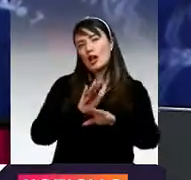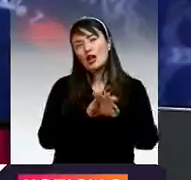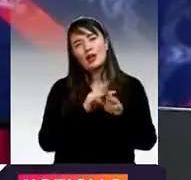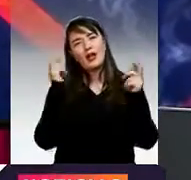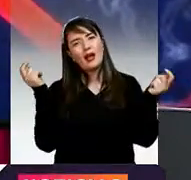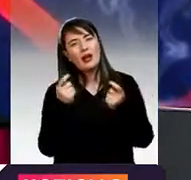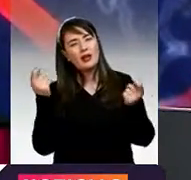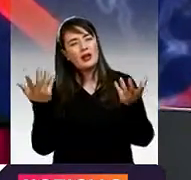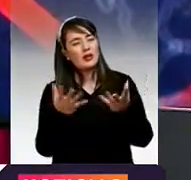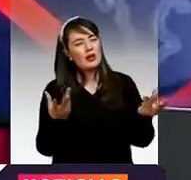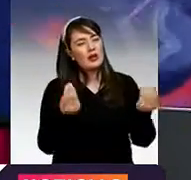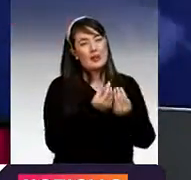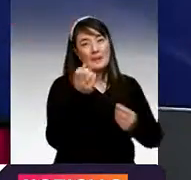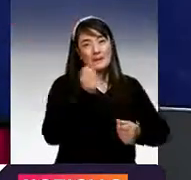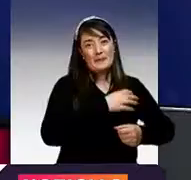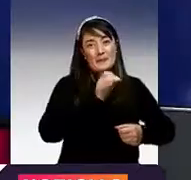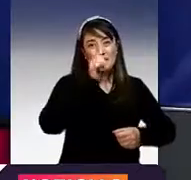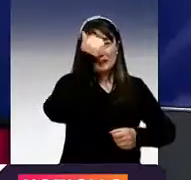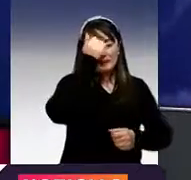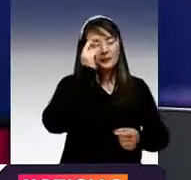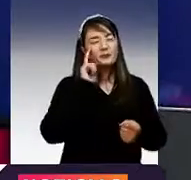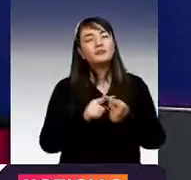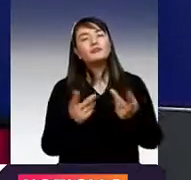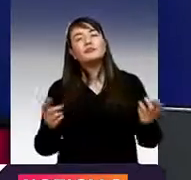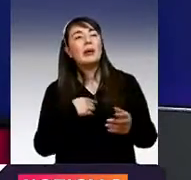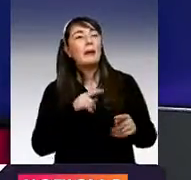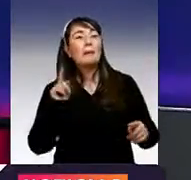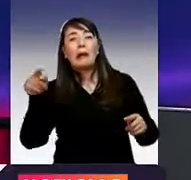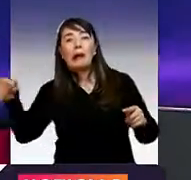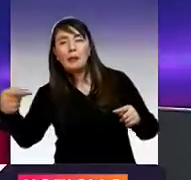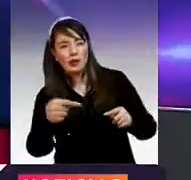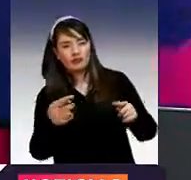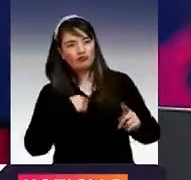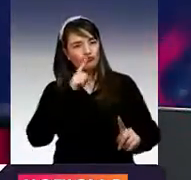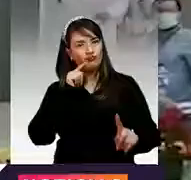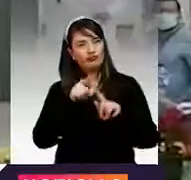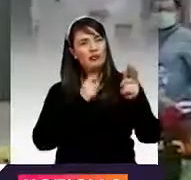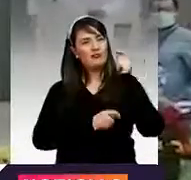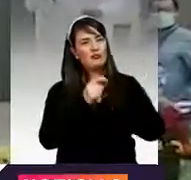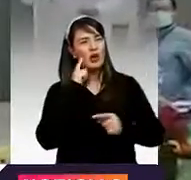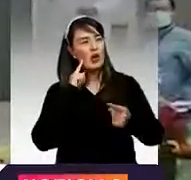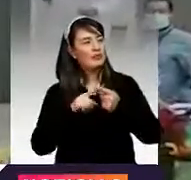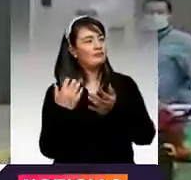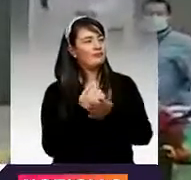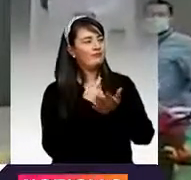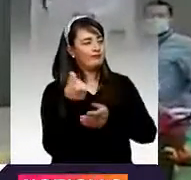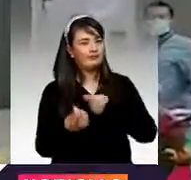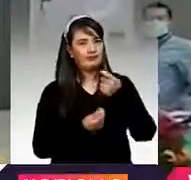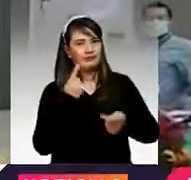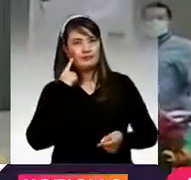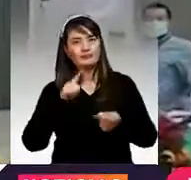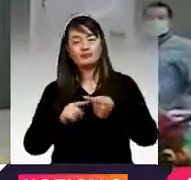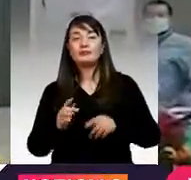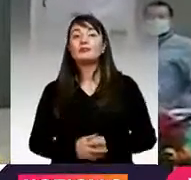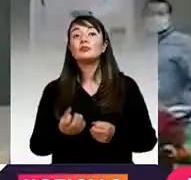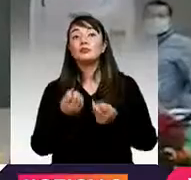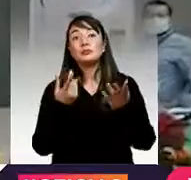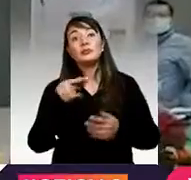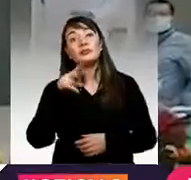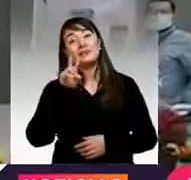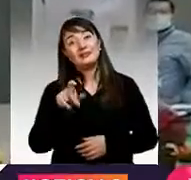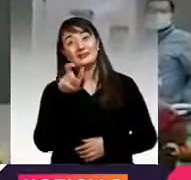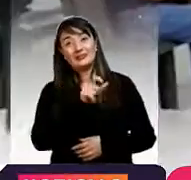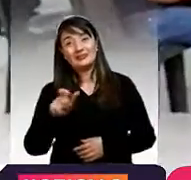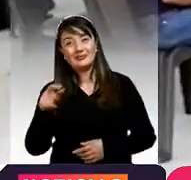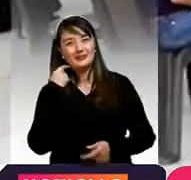Corabastos con el fin de evitar la intermediación y así reactivar la economía. Un total de 17 comerciantes